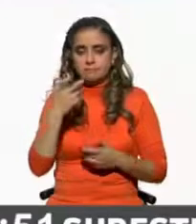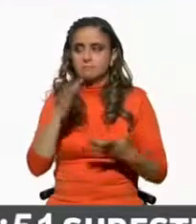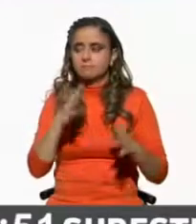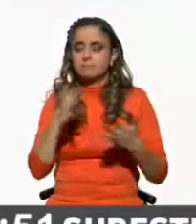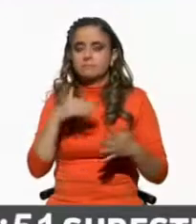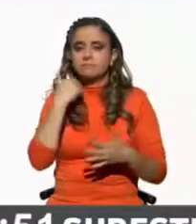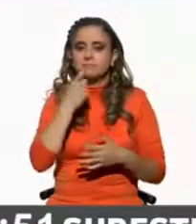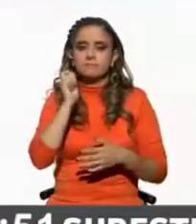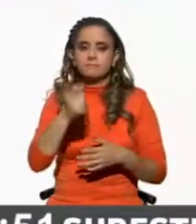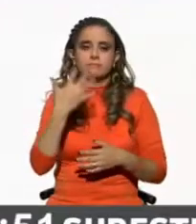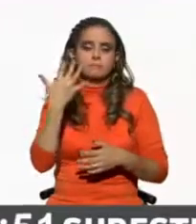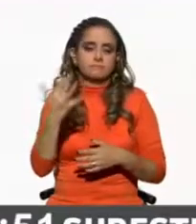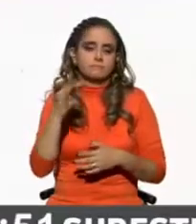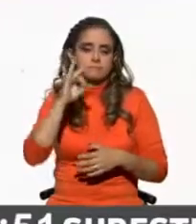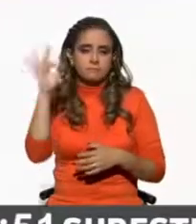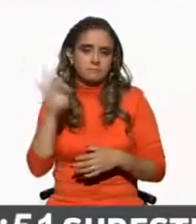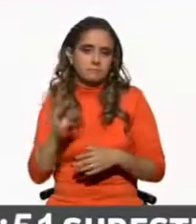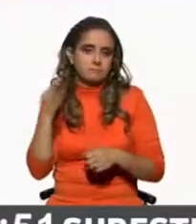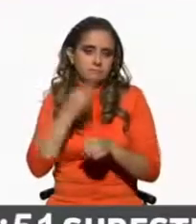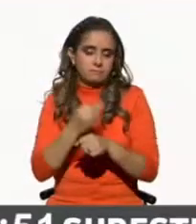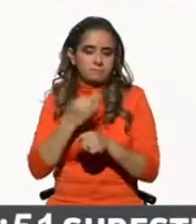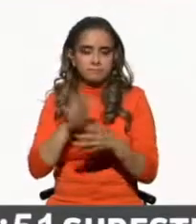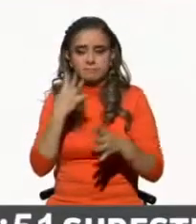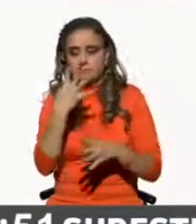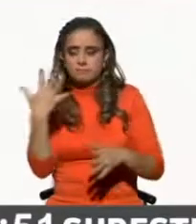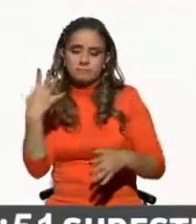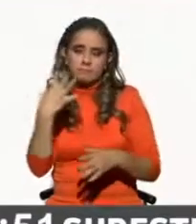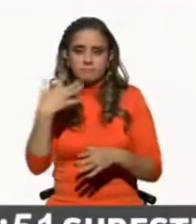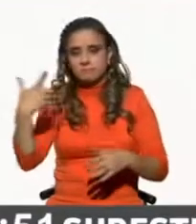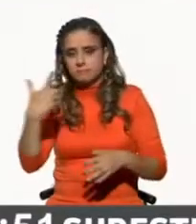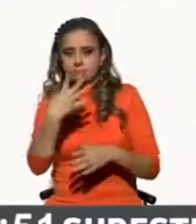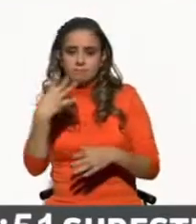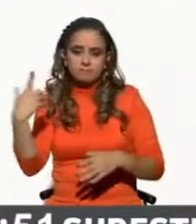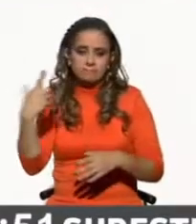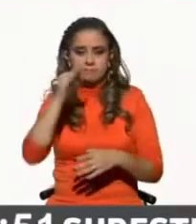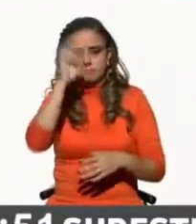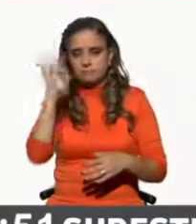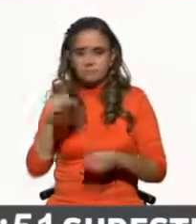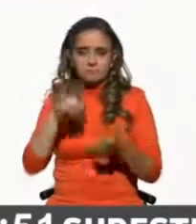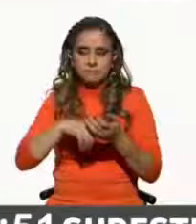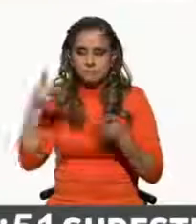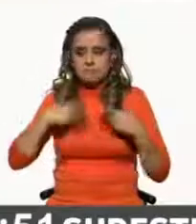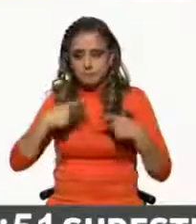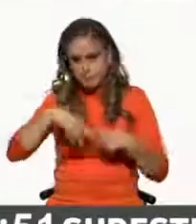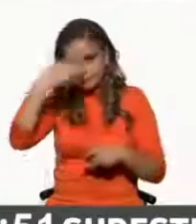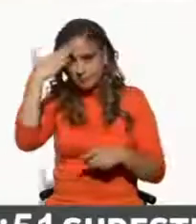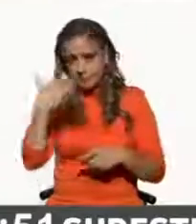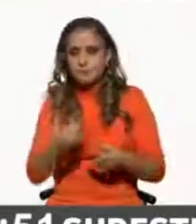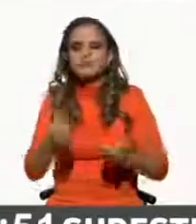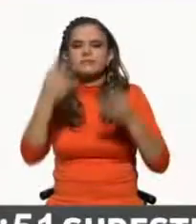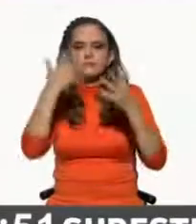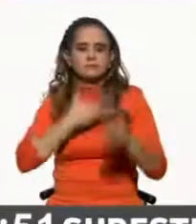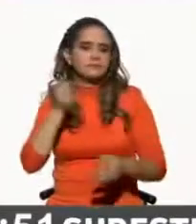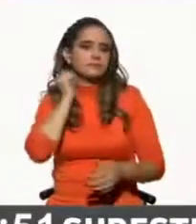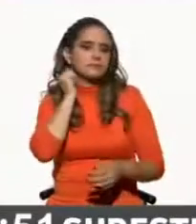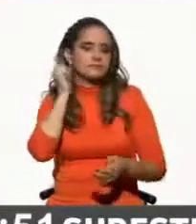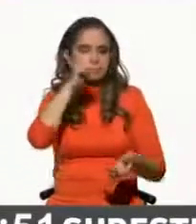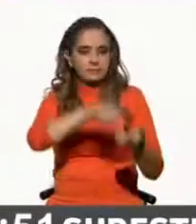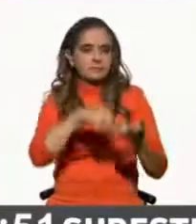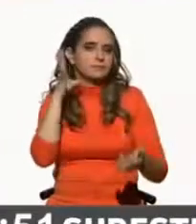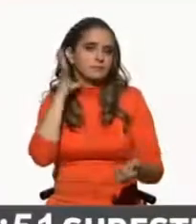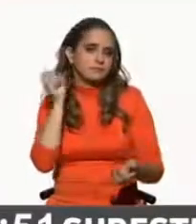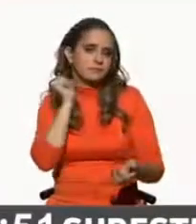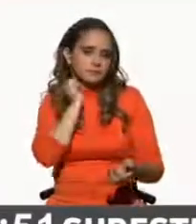alrededor del 5%, ¿no? Está entre el 4 y el 7%. Información que me